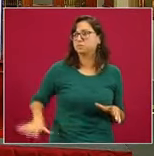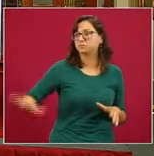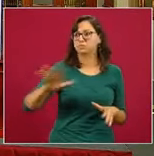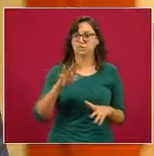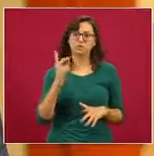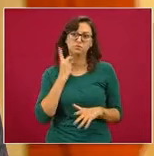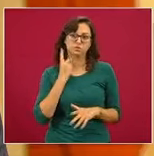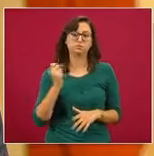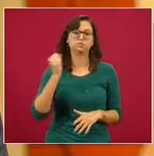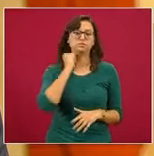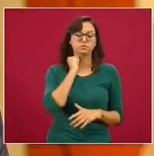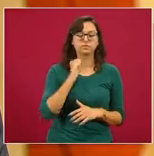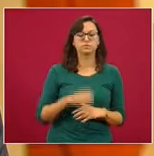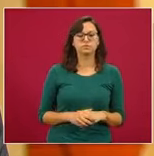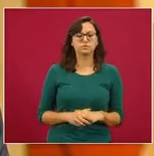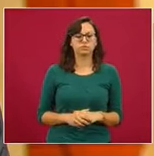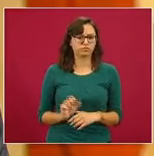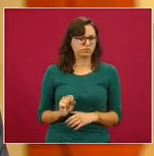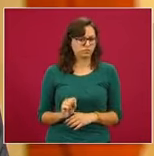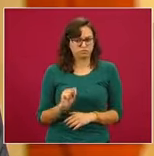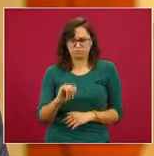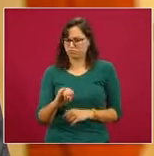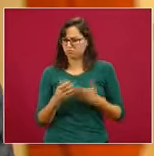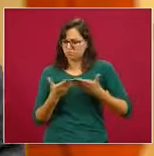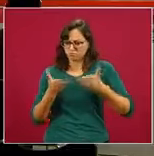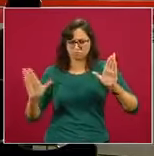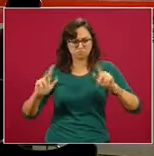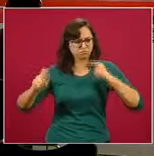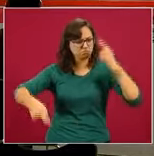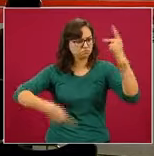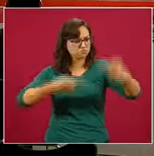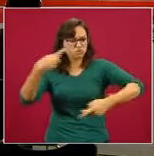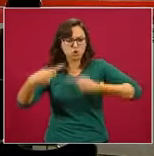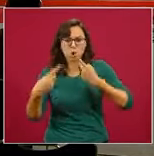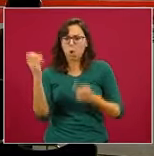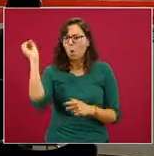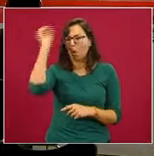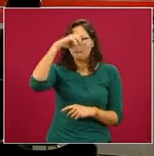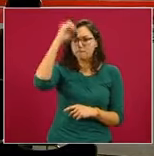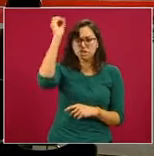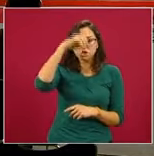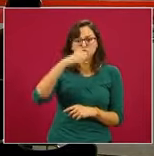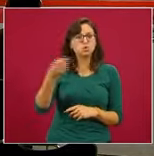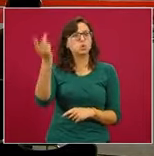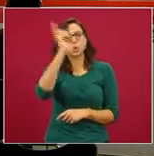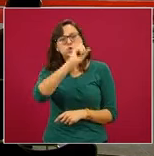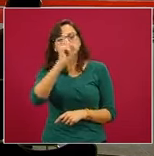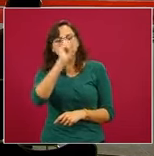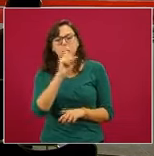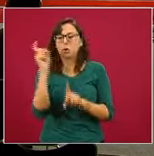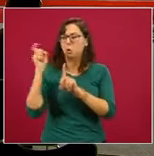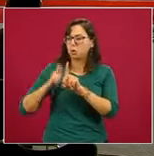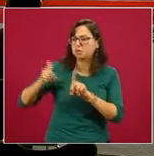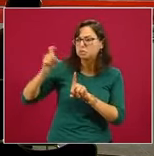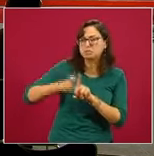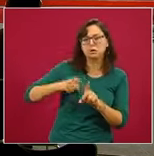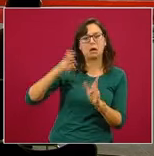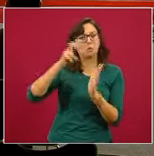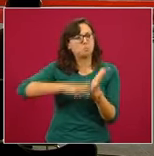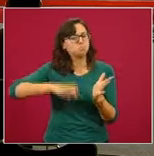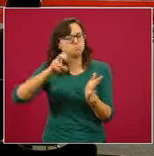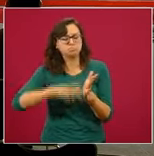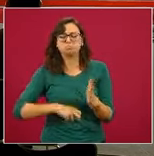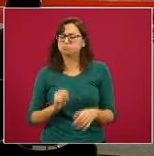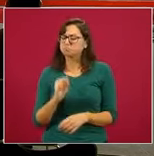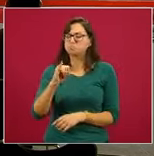Legislativo, y desde luego abiertos a recibir toda clase de preguntas, comentarios, sugerencias, críticas, observaciones.